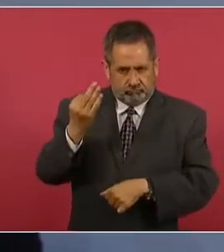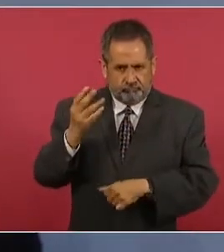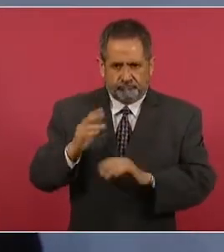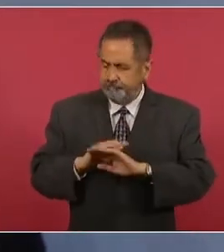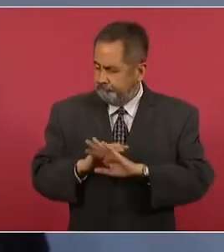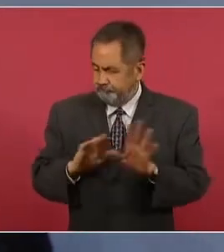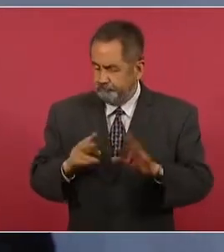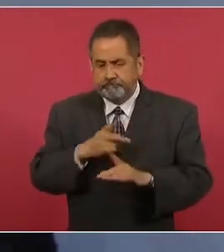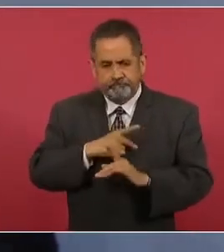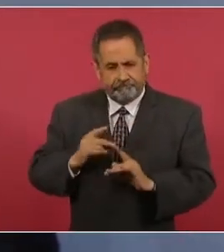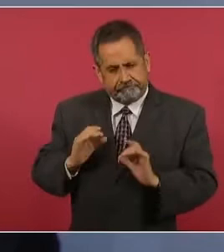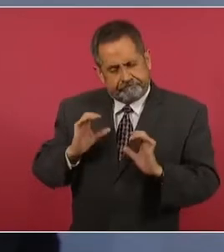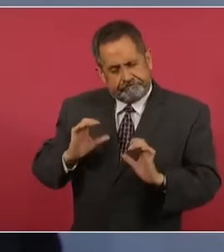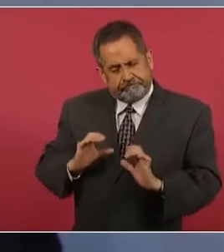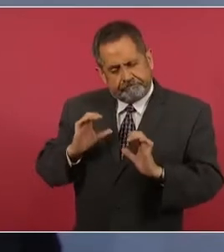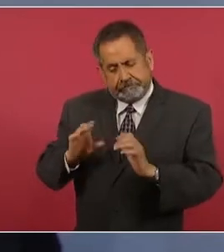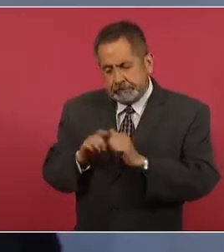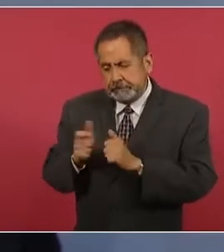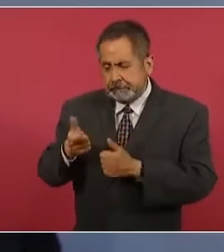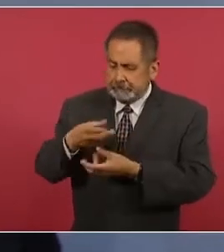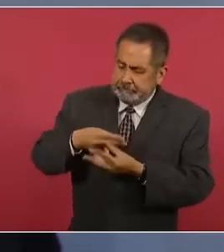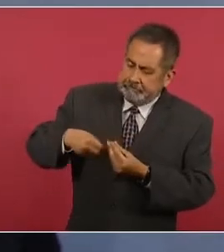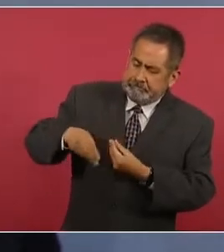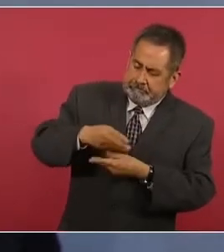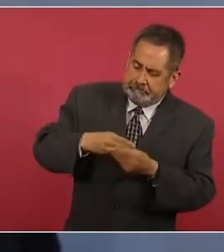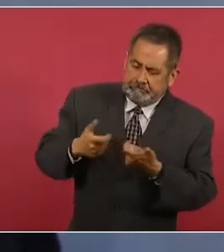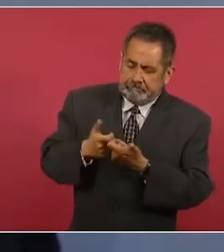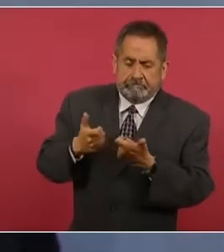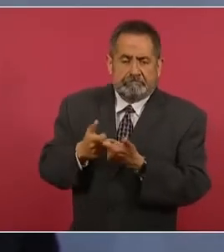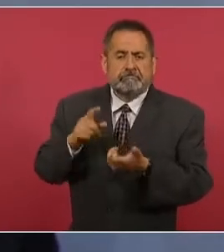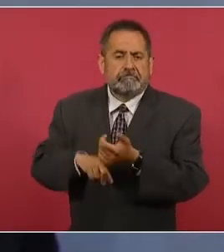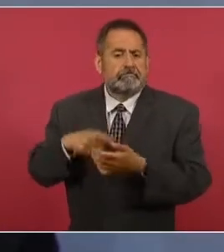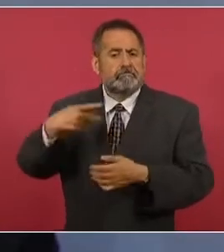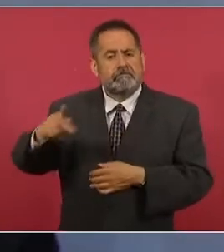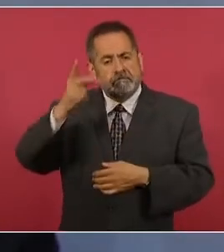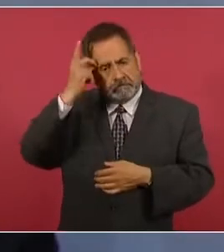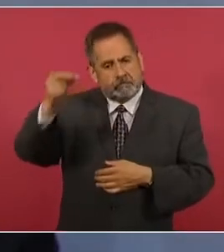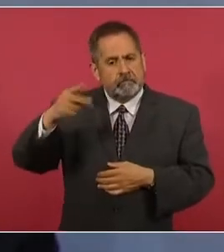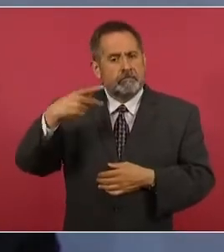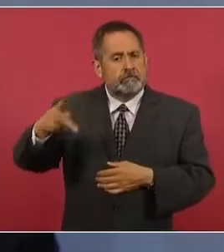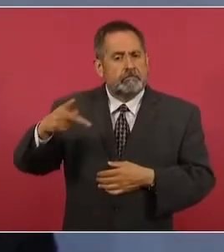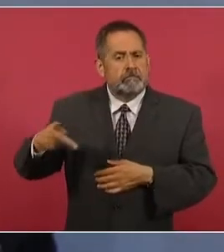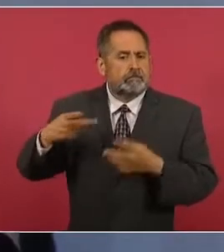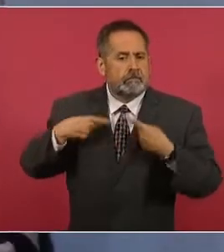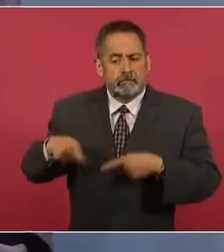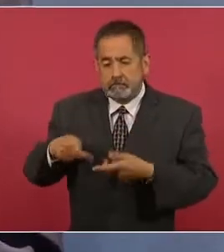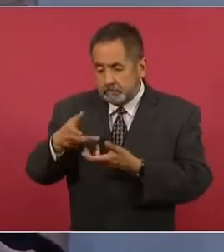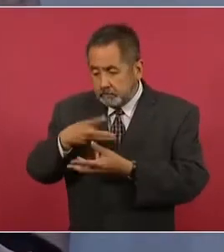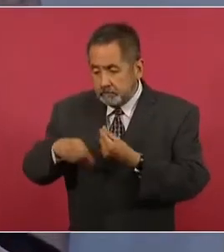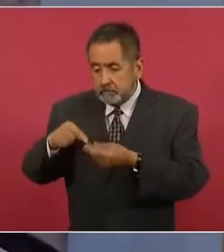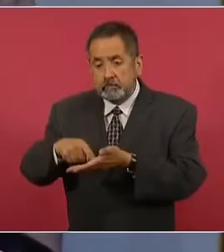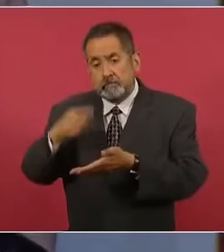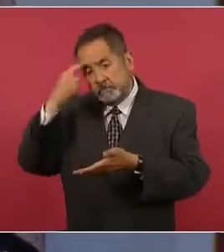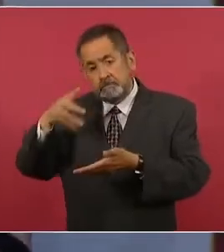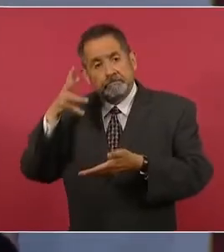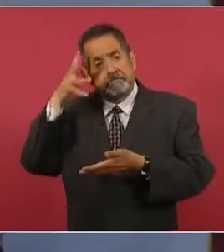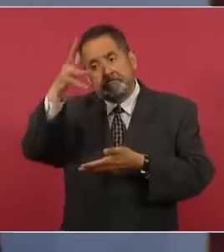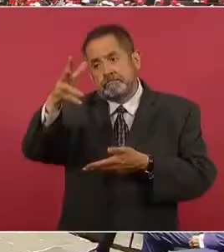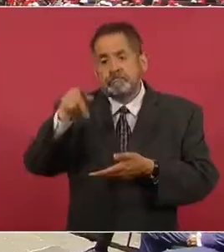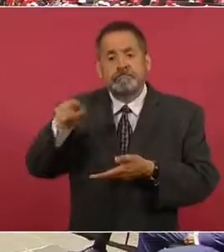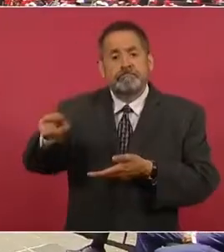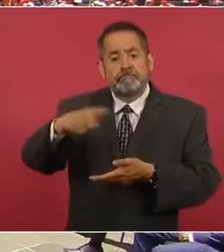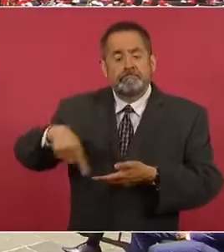que cuidar los fondos de los trabajadores porque ese es el futuro de las familias, ese